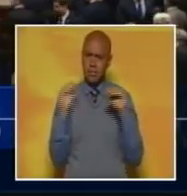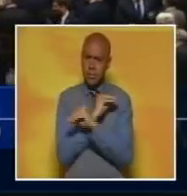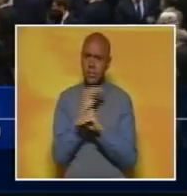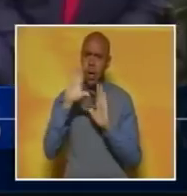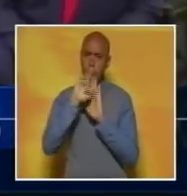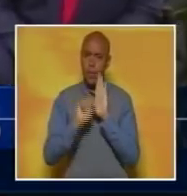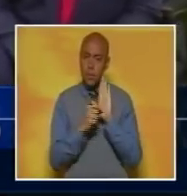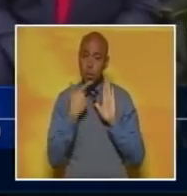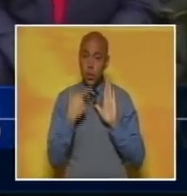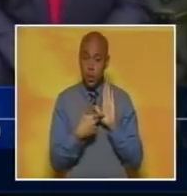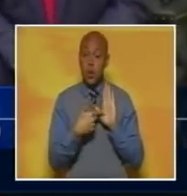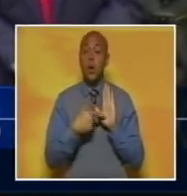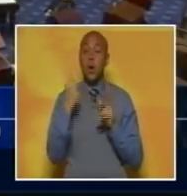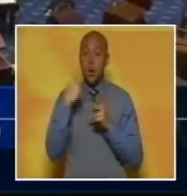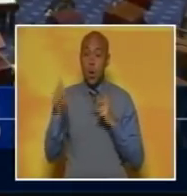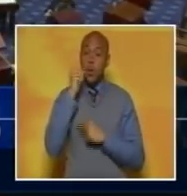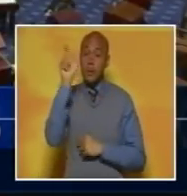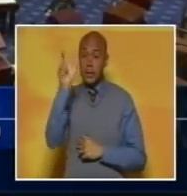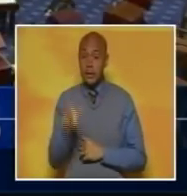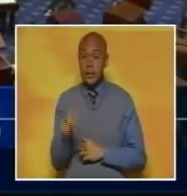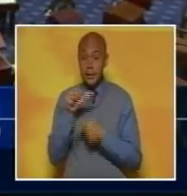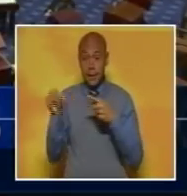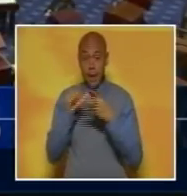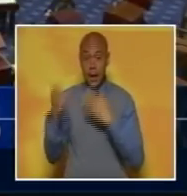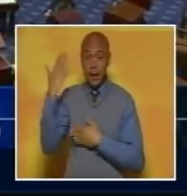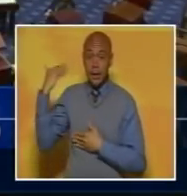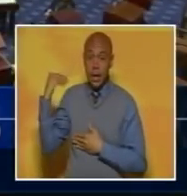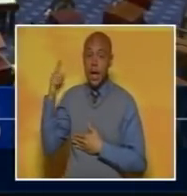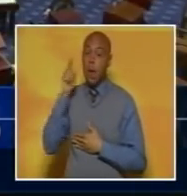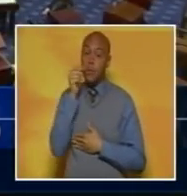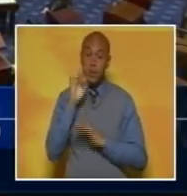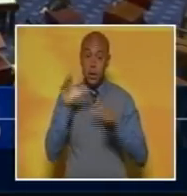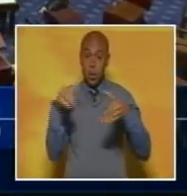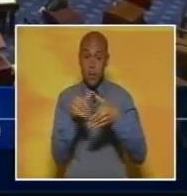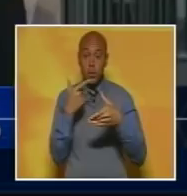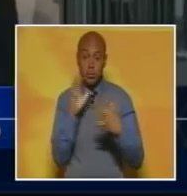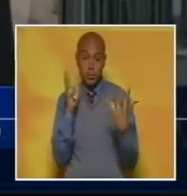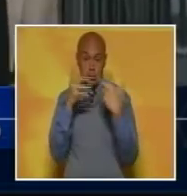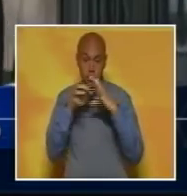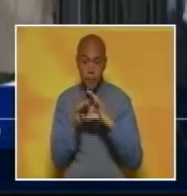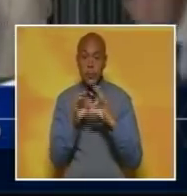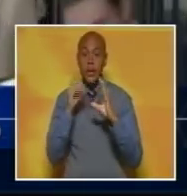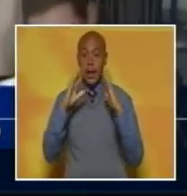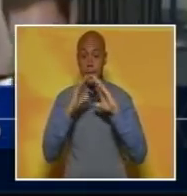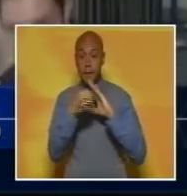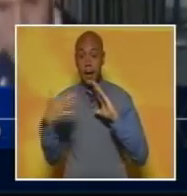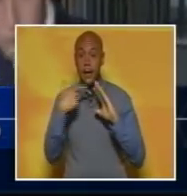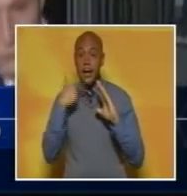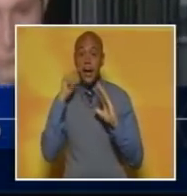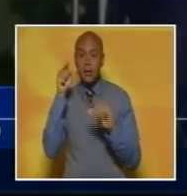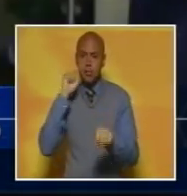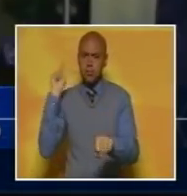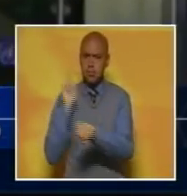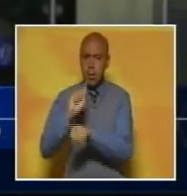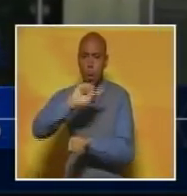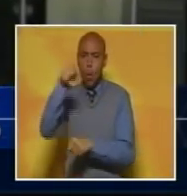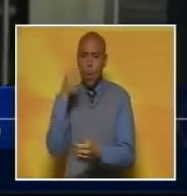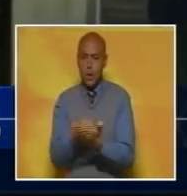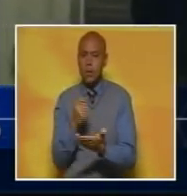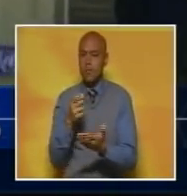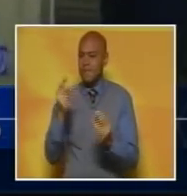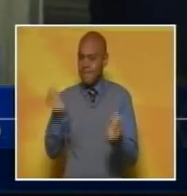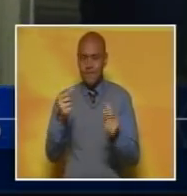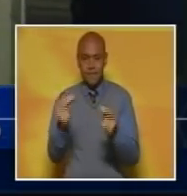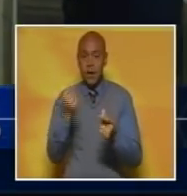Constitución. McConnell señaló hace semanas que se coordinaría con el equipo legal de la Casa Blanca para liquidar el juicio político lo antes posible